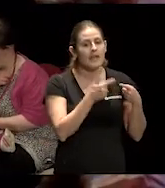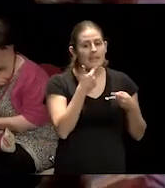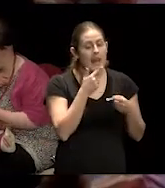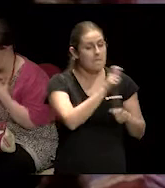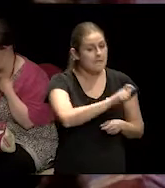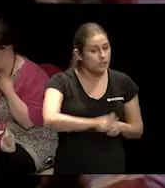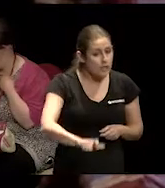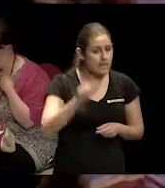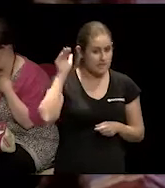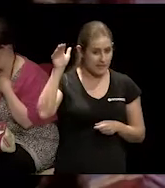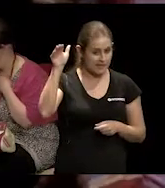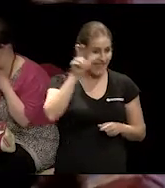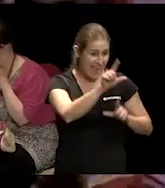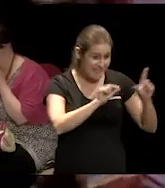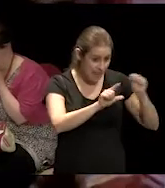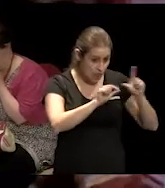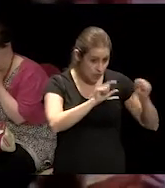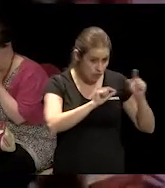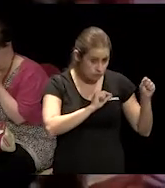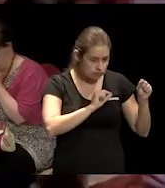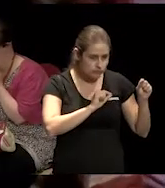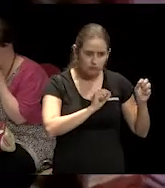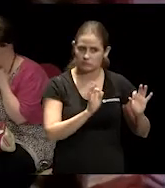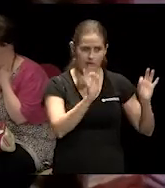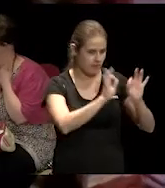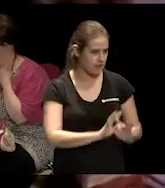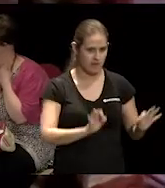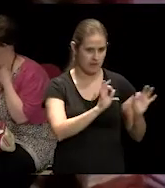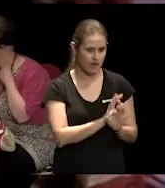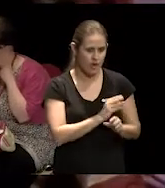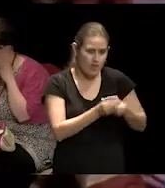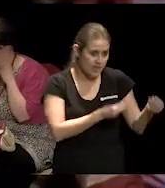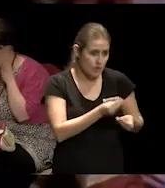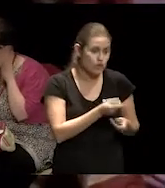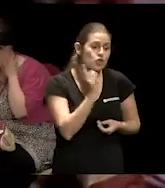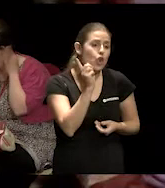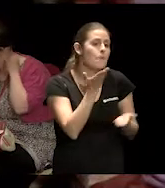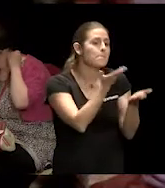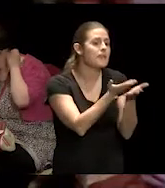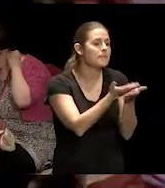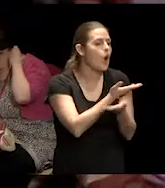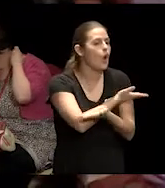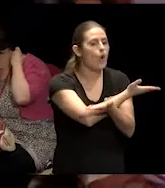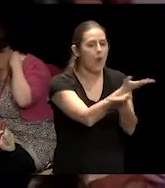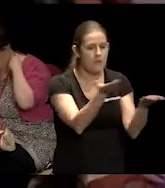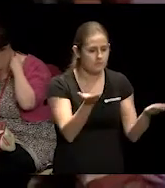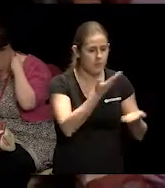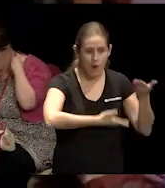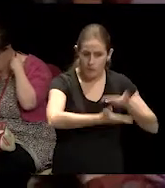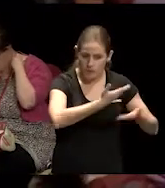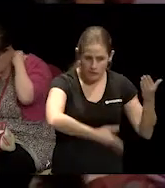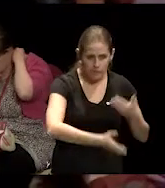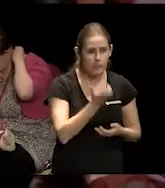personas migrantes, no hubo ningún tipo de selección. Pedimos la colaboración de diversas instituciones del